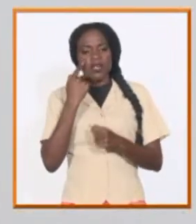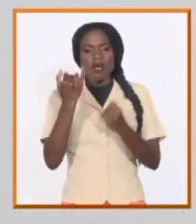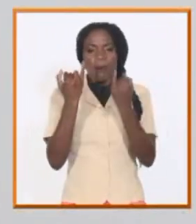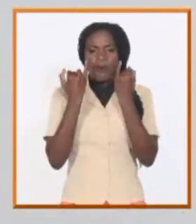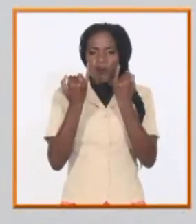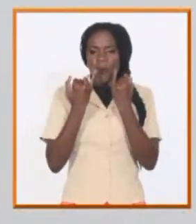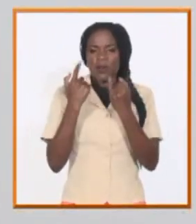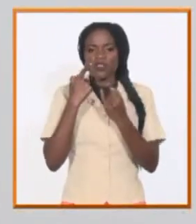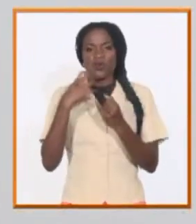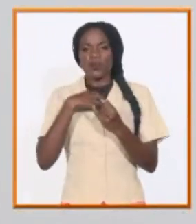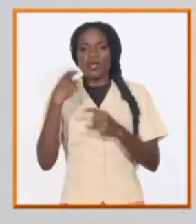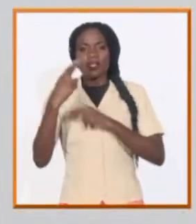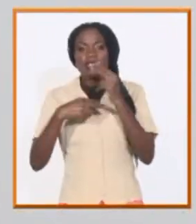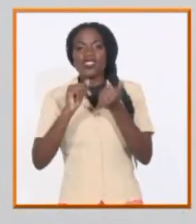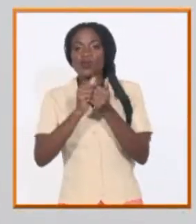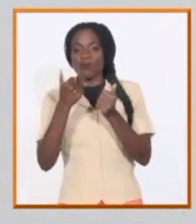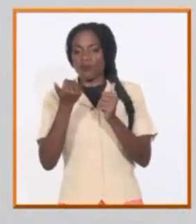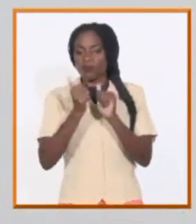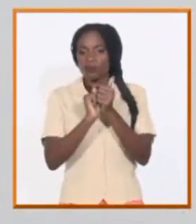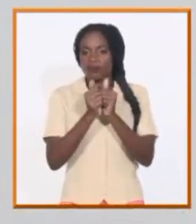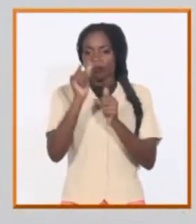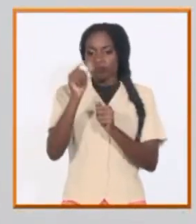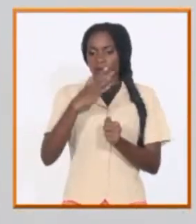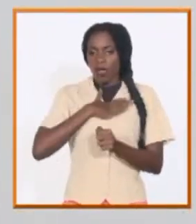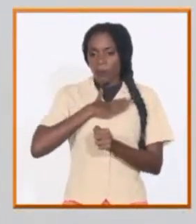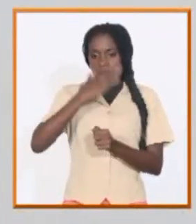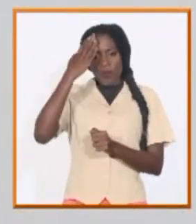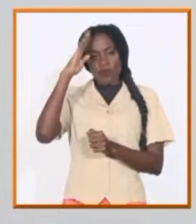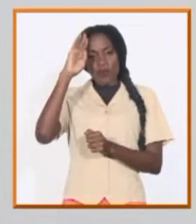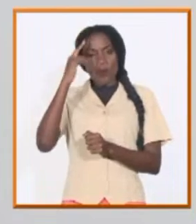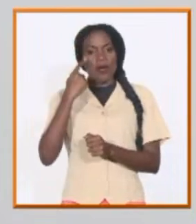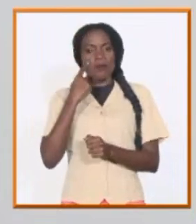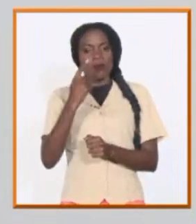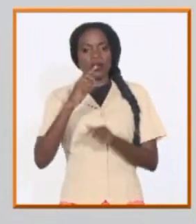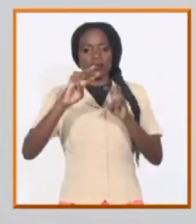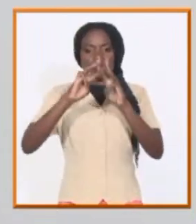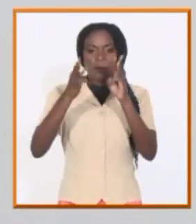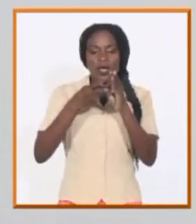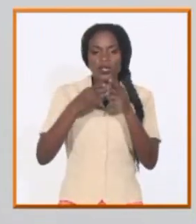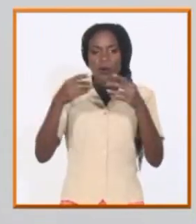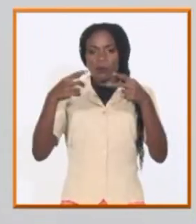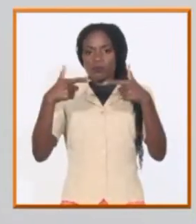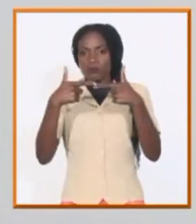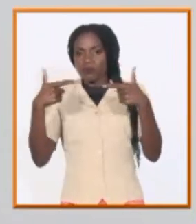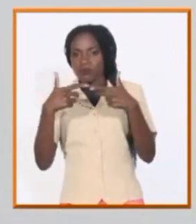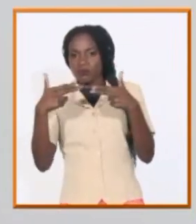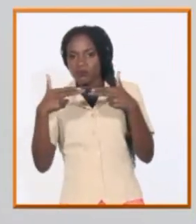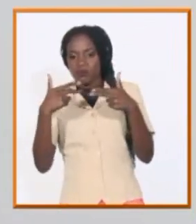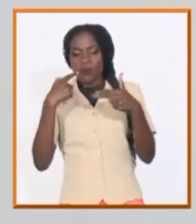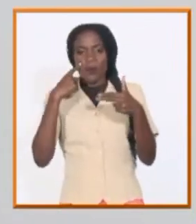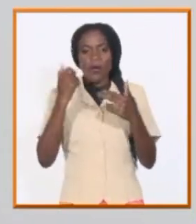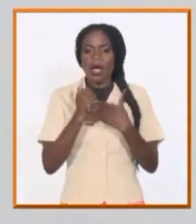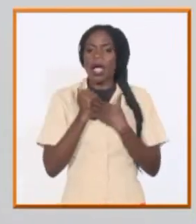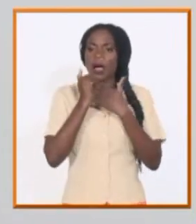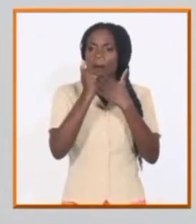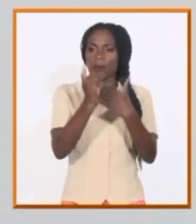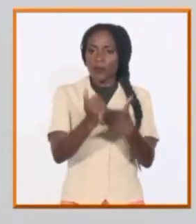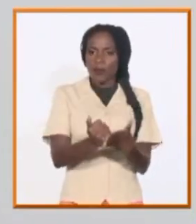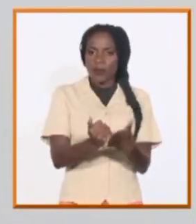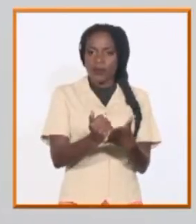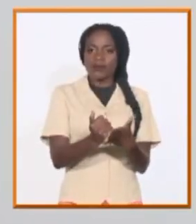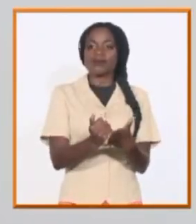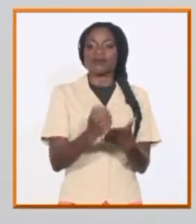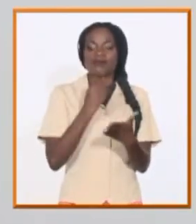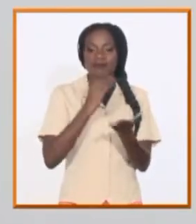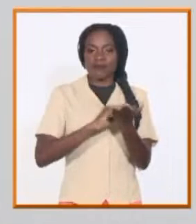persona estuvo llamando, en contacto con los atletas, con entrenadores, dando apoyo, lo que sirvió